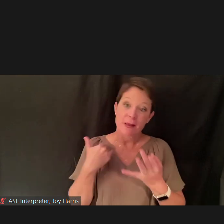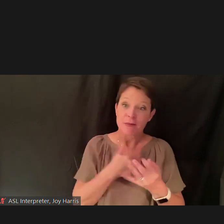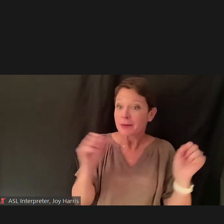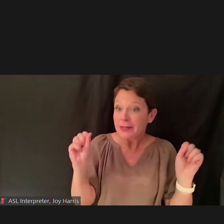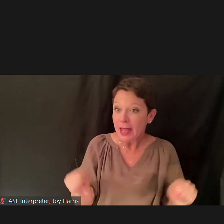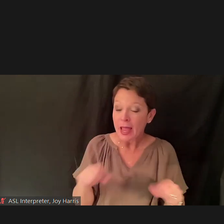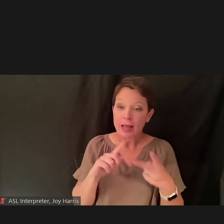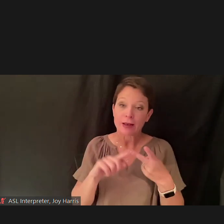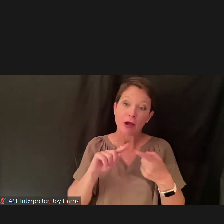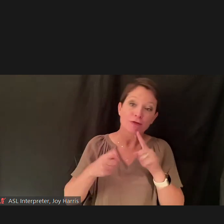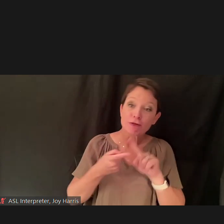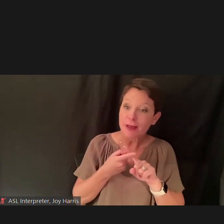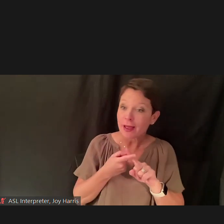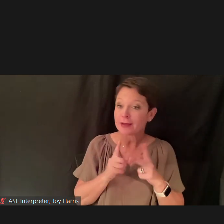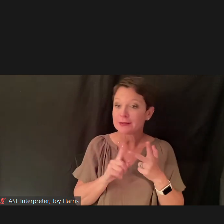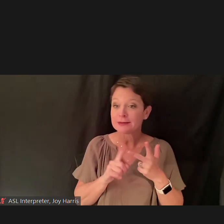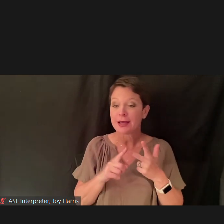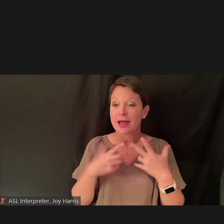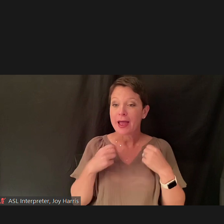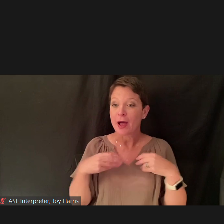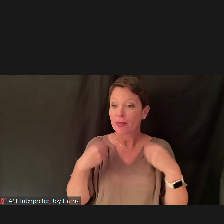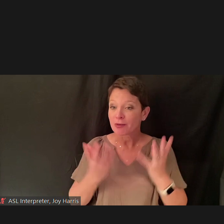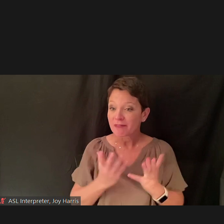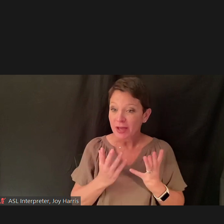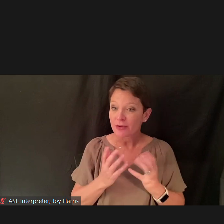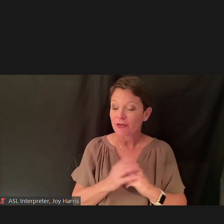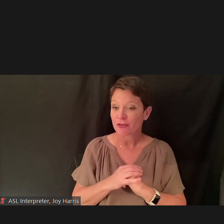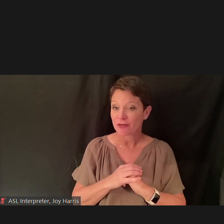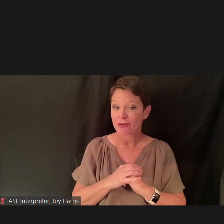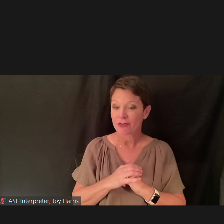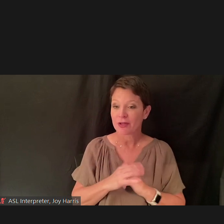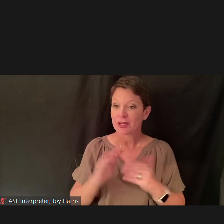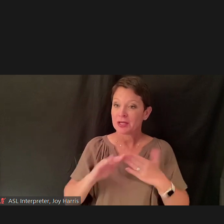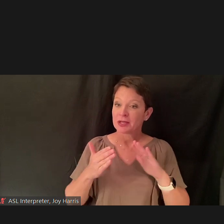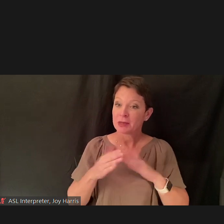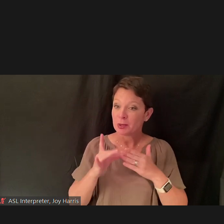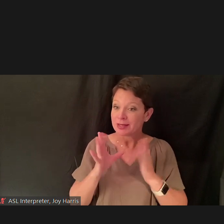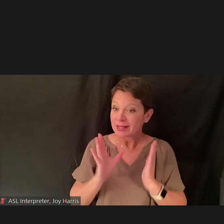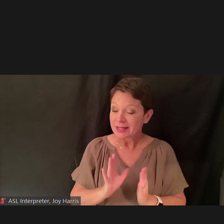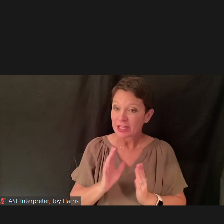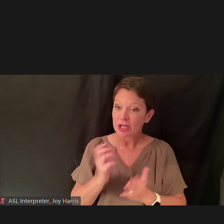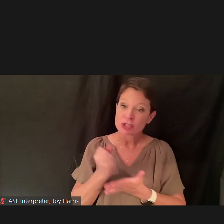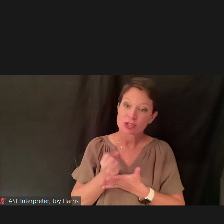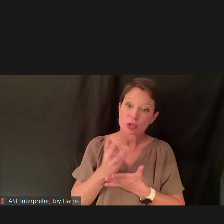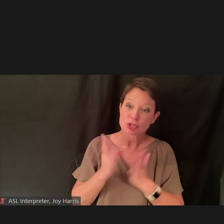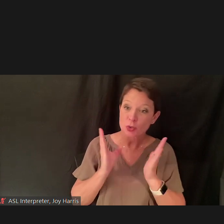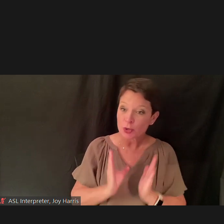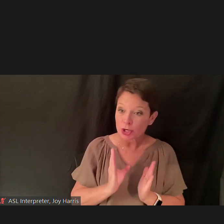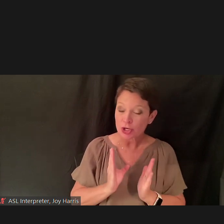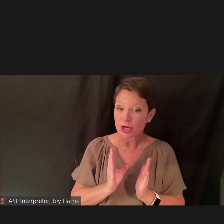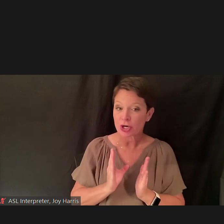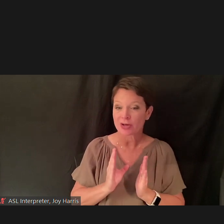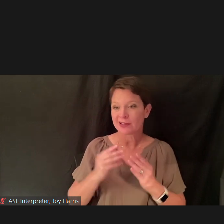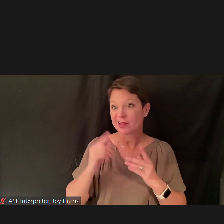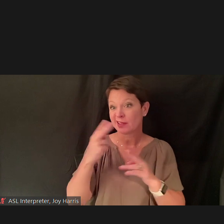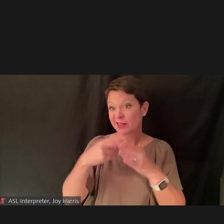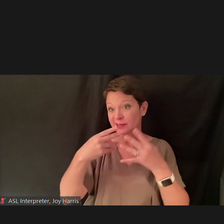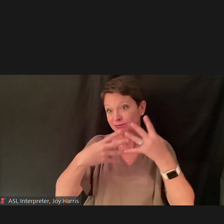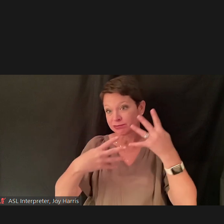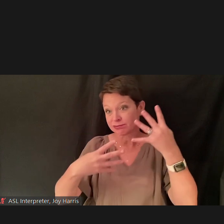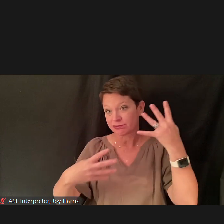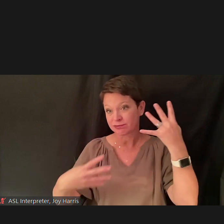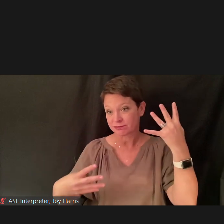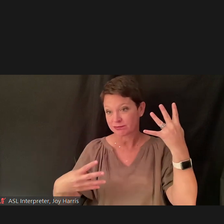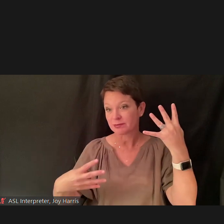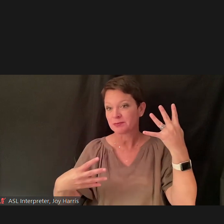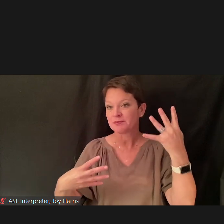a información. Puede friend, ser un miembro de la healthcare familia, provider, a amigo, community un proveedor leader, de a salud, coworker. The list goes on líder and on.